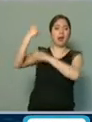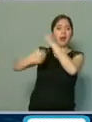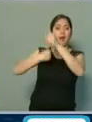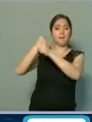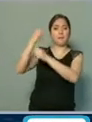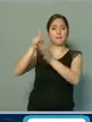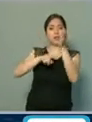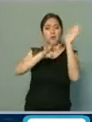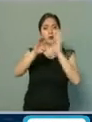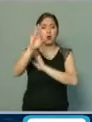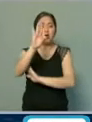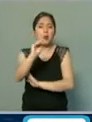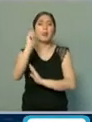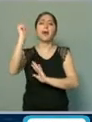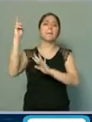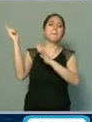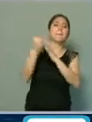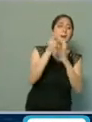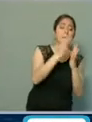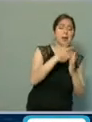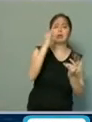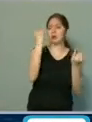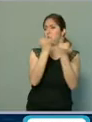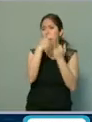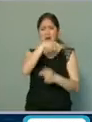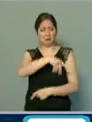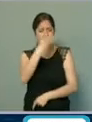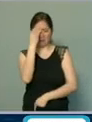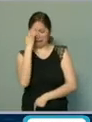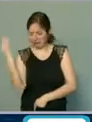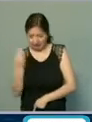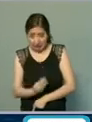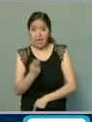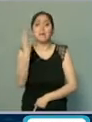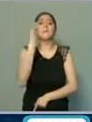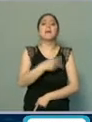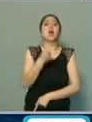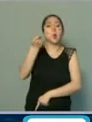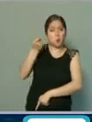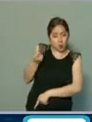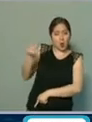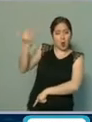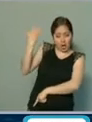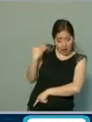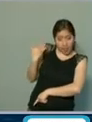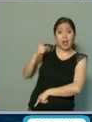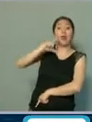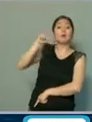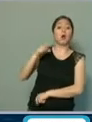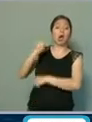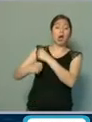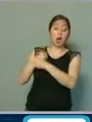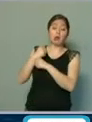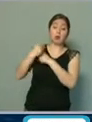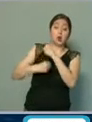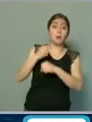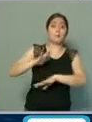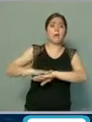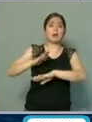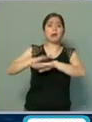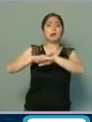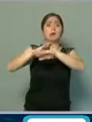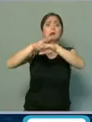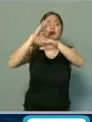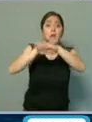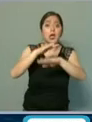de personas que, bueno, eran terribles igual que estas, pero los números han ido aumentando y que ahora la